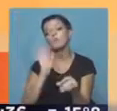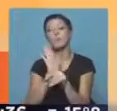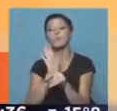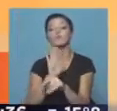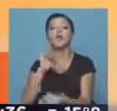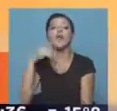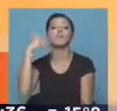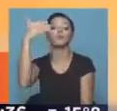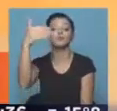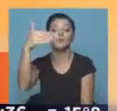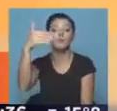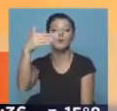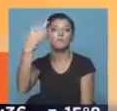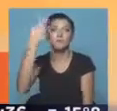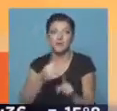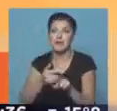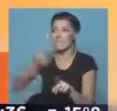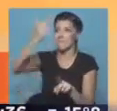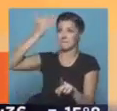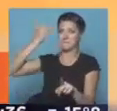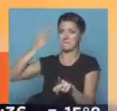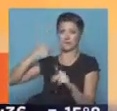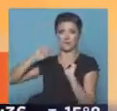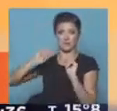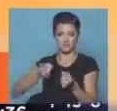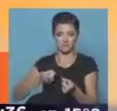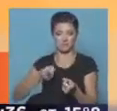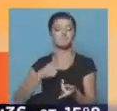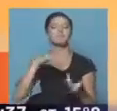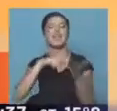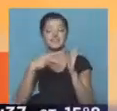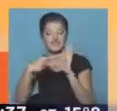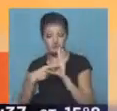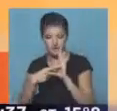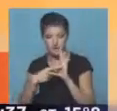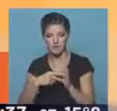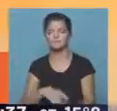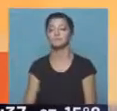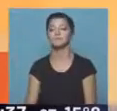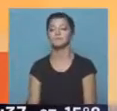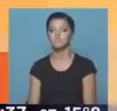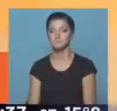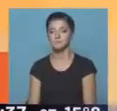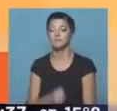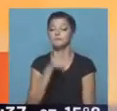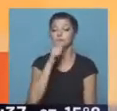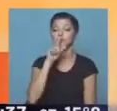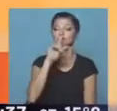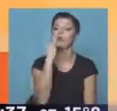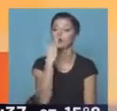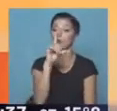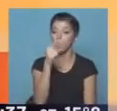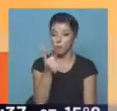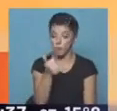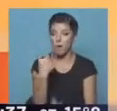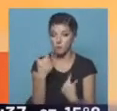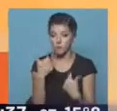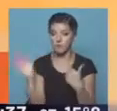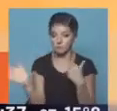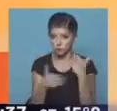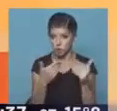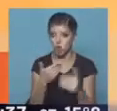el futuro del pasado. Es decir, si Lula en cierto modo puede enderezar todo